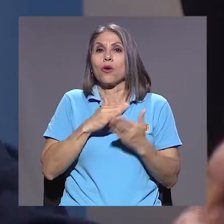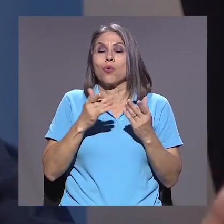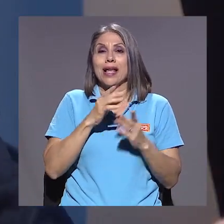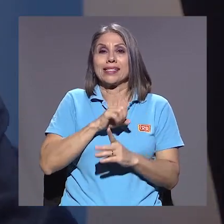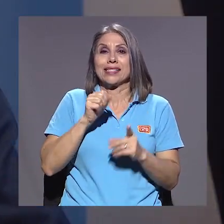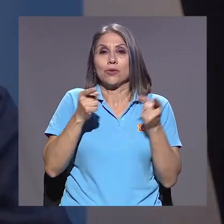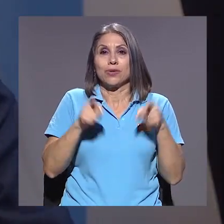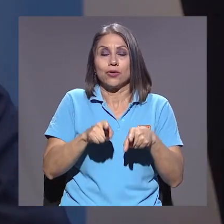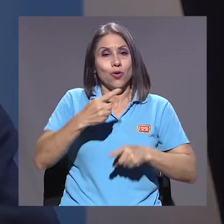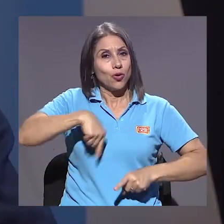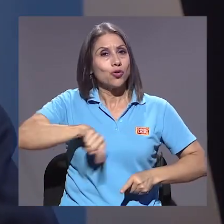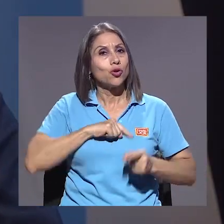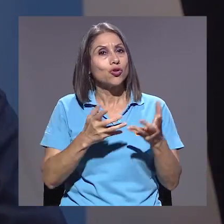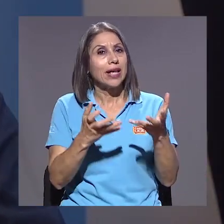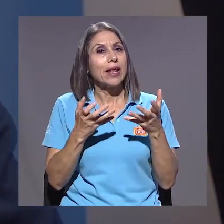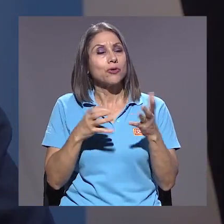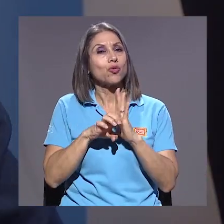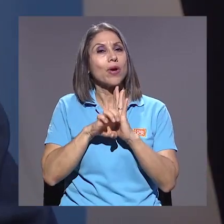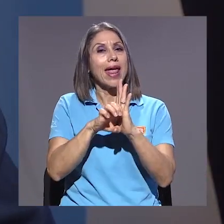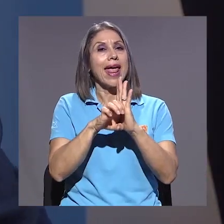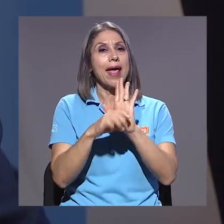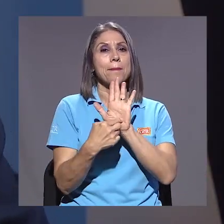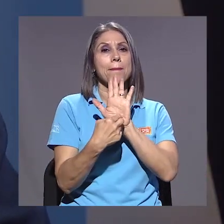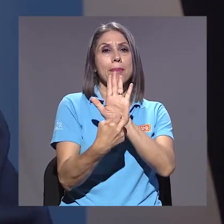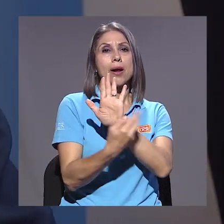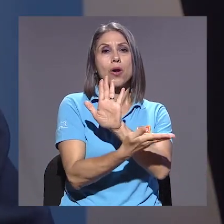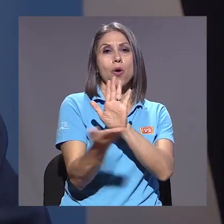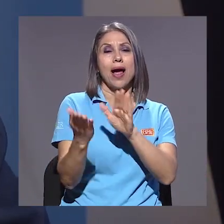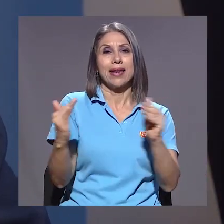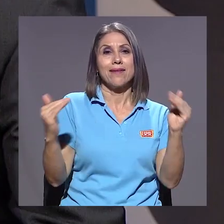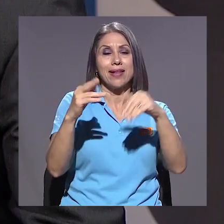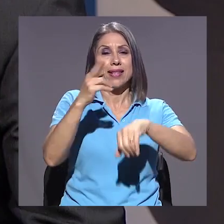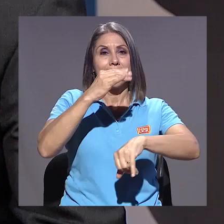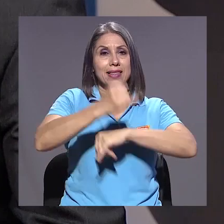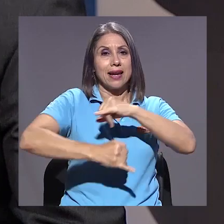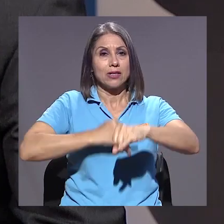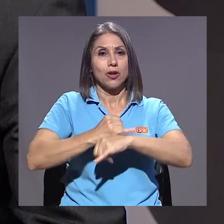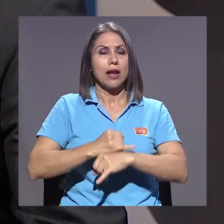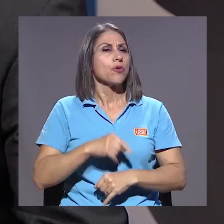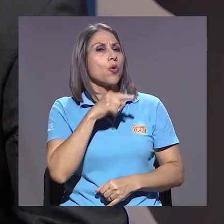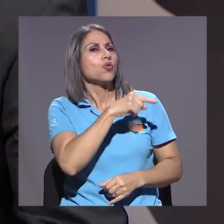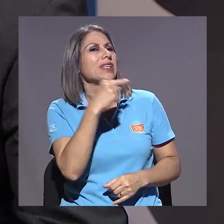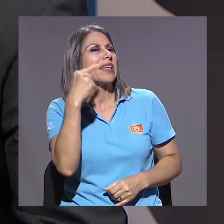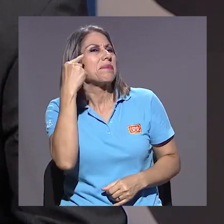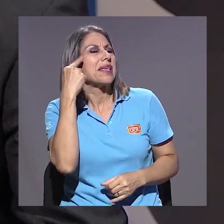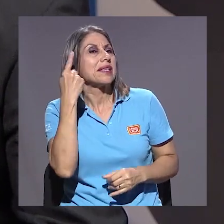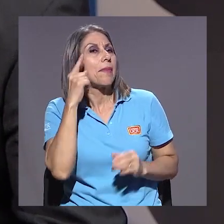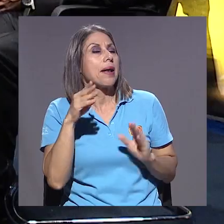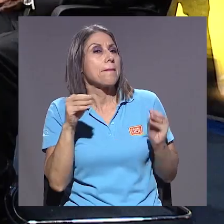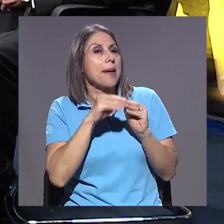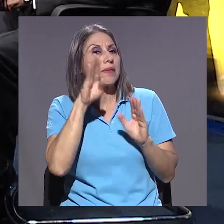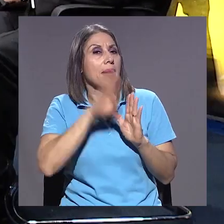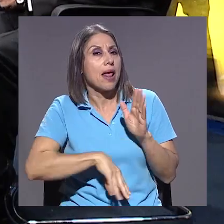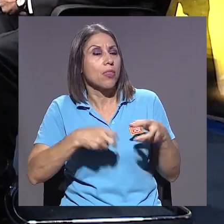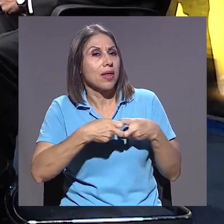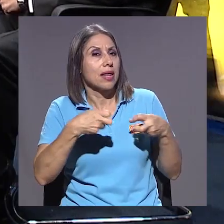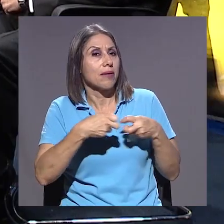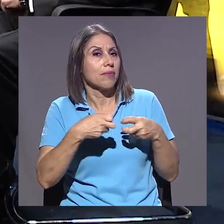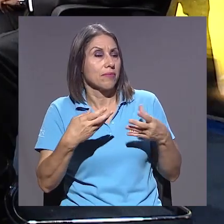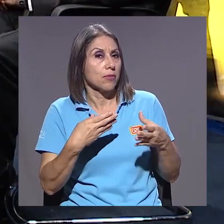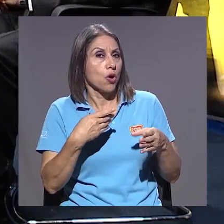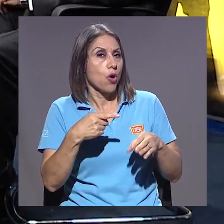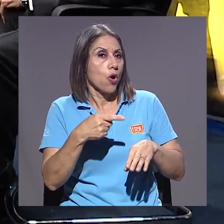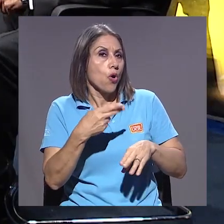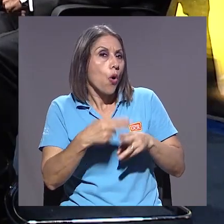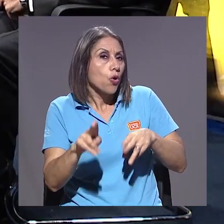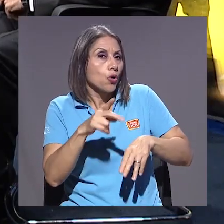Bueno, digamos, ¿qué opciones tiene usted para bajar las tarifas eléctricas en este país? Hay ¿A corto plazo o a mediano plazo?